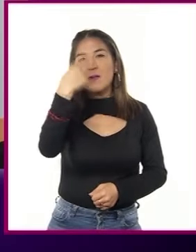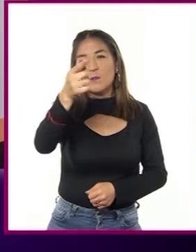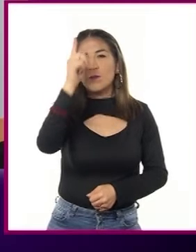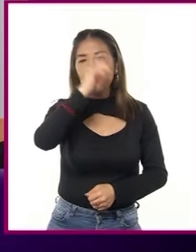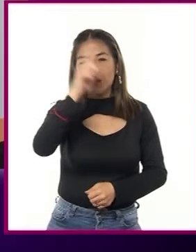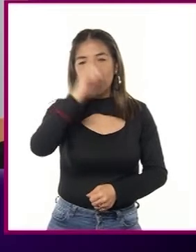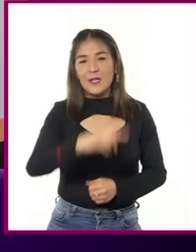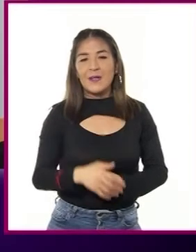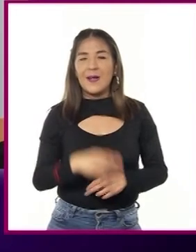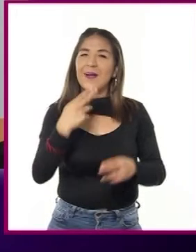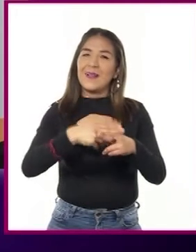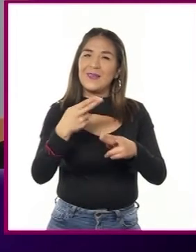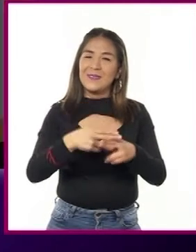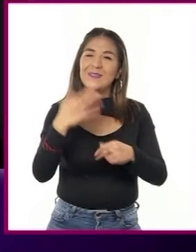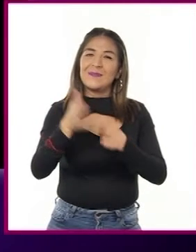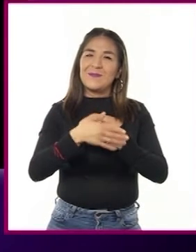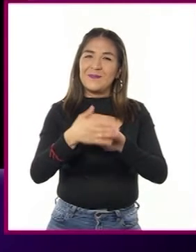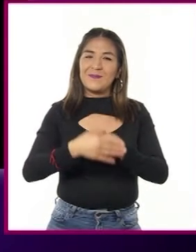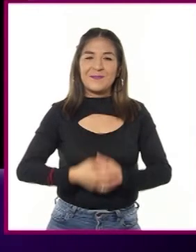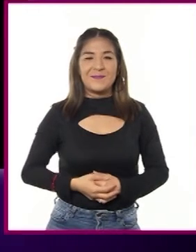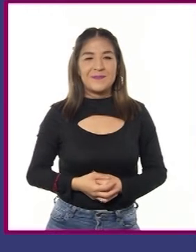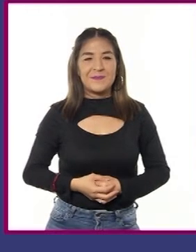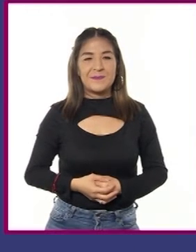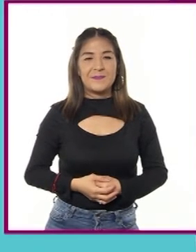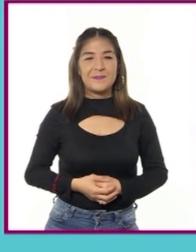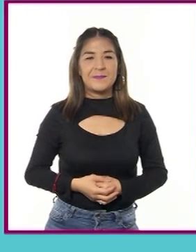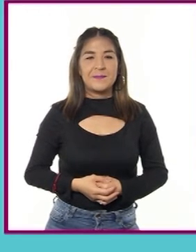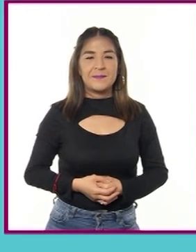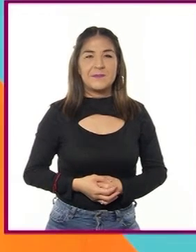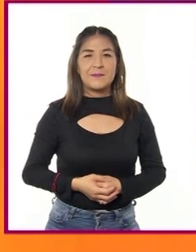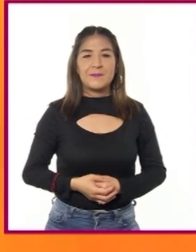utilidad. ¡Hasta la próxima!